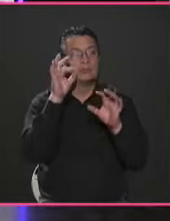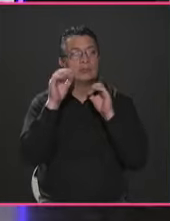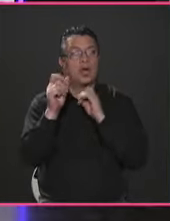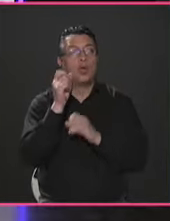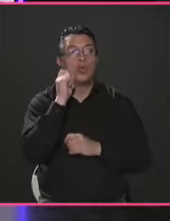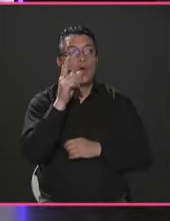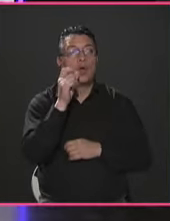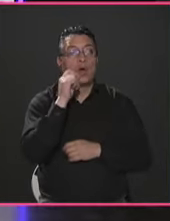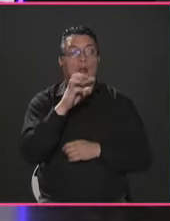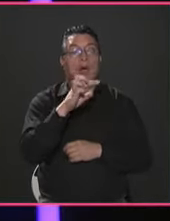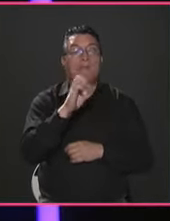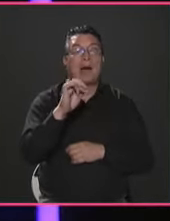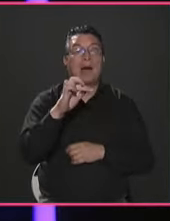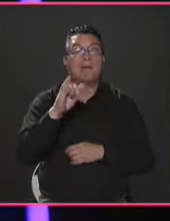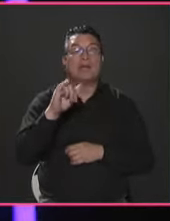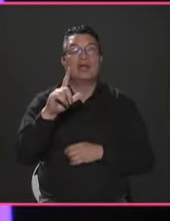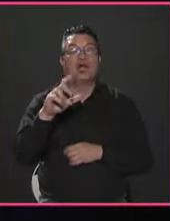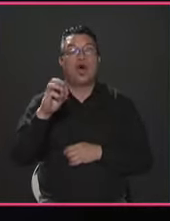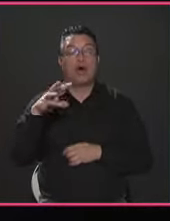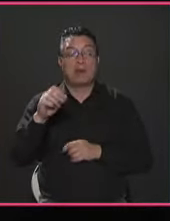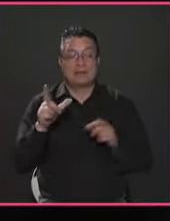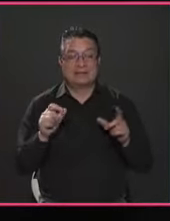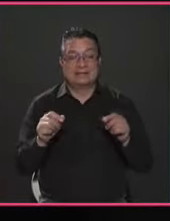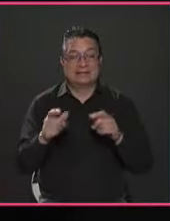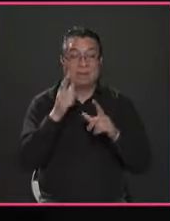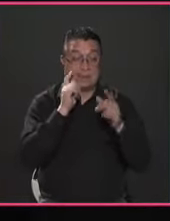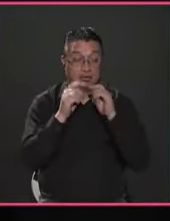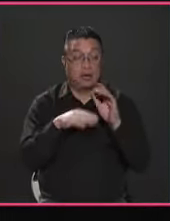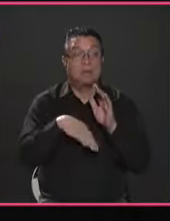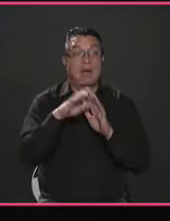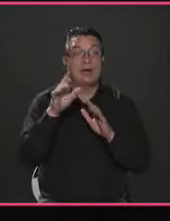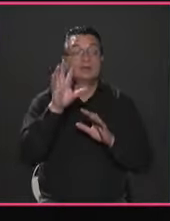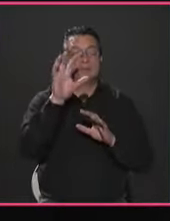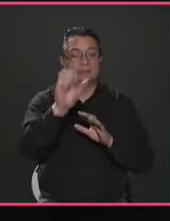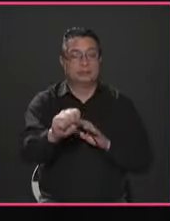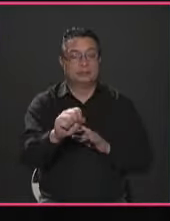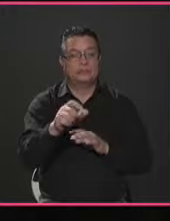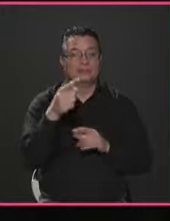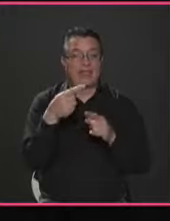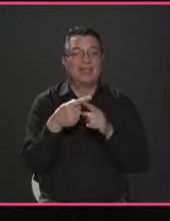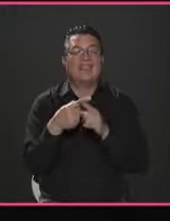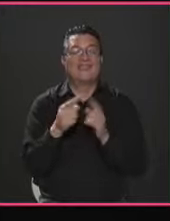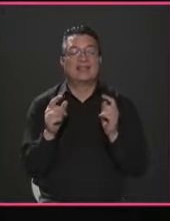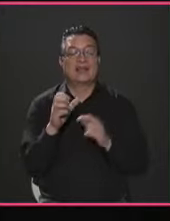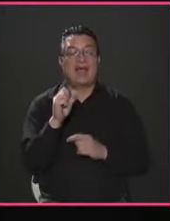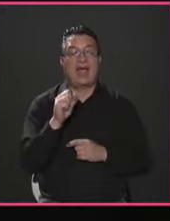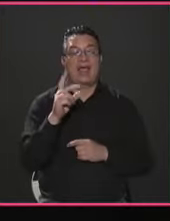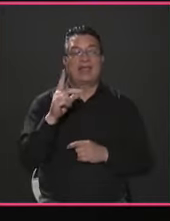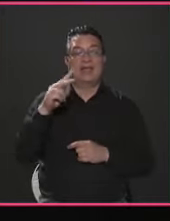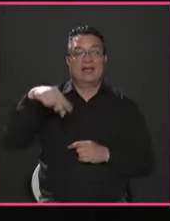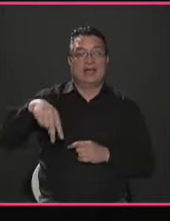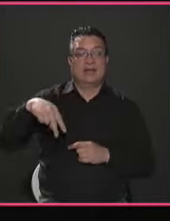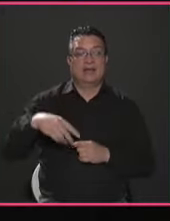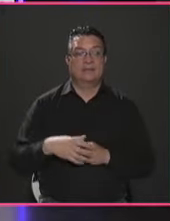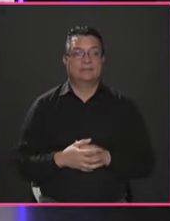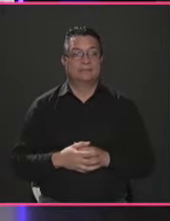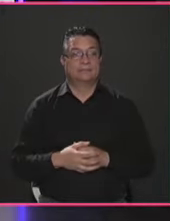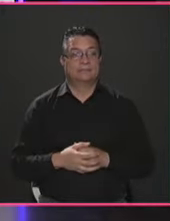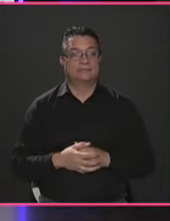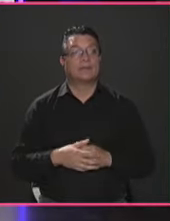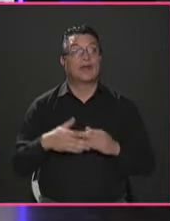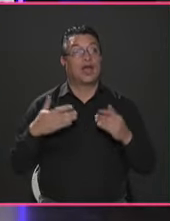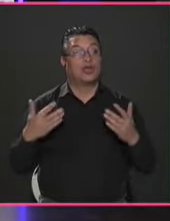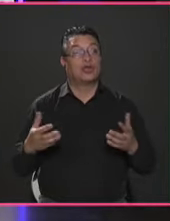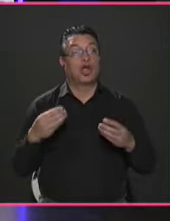Cuáles son los papilomas de alto riesgo oncológico es medi mediante la detección de Esa diferencia de su ADN